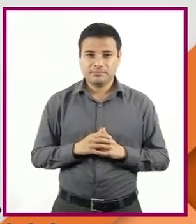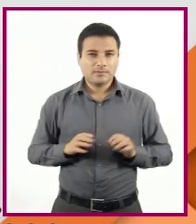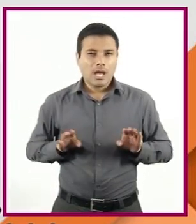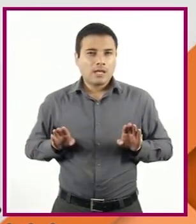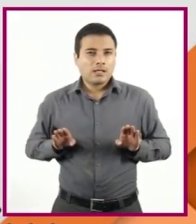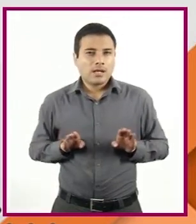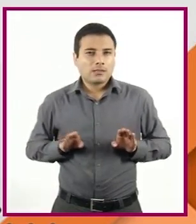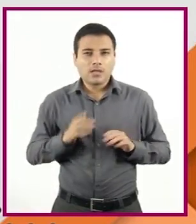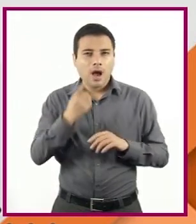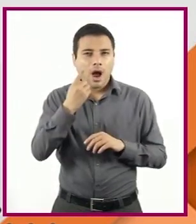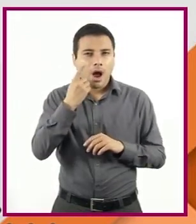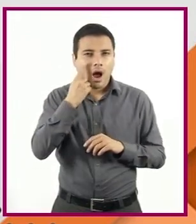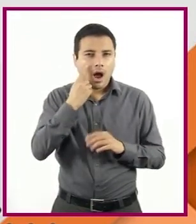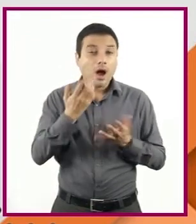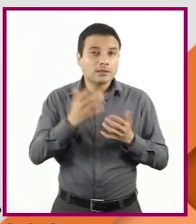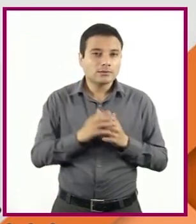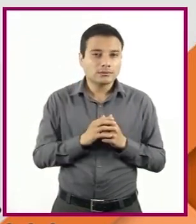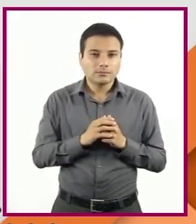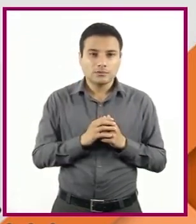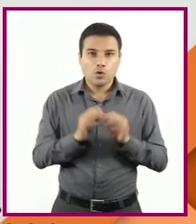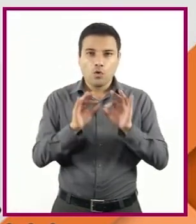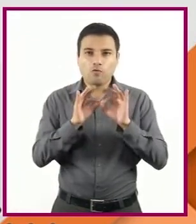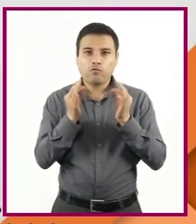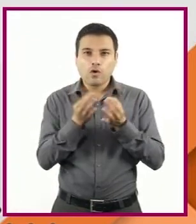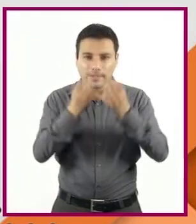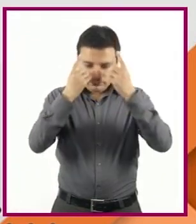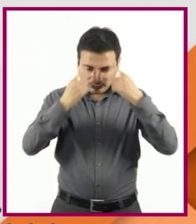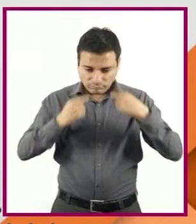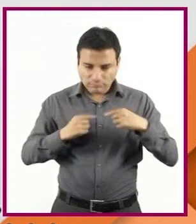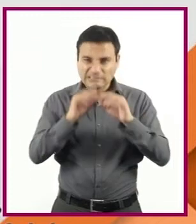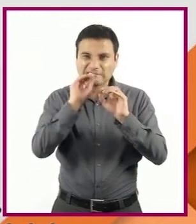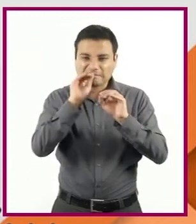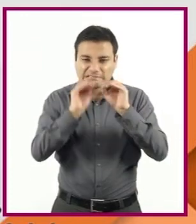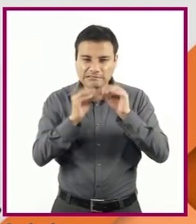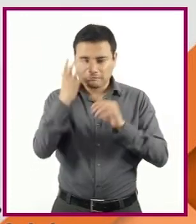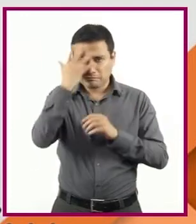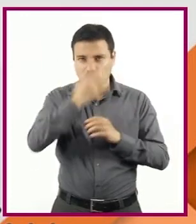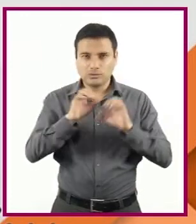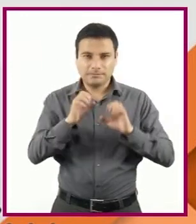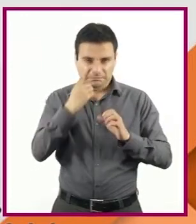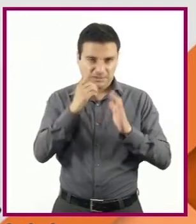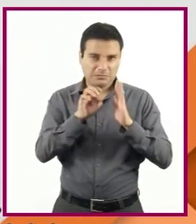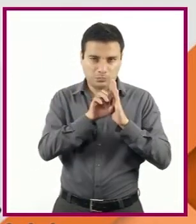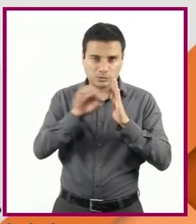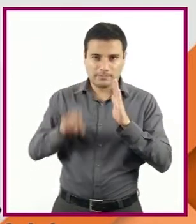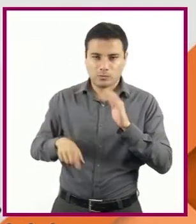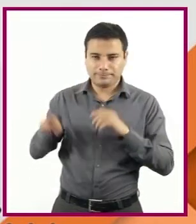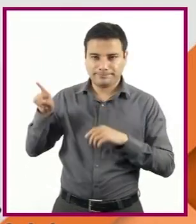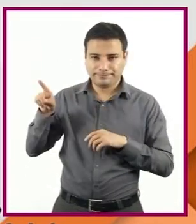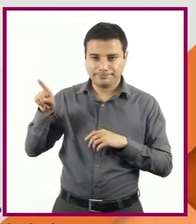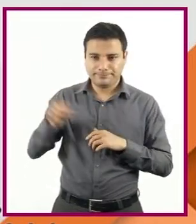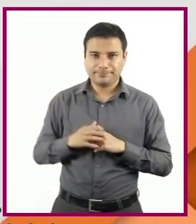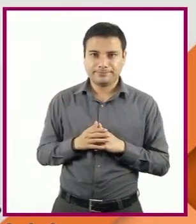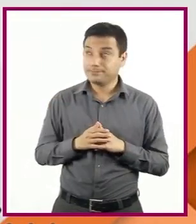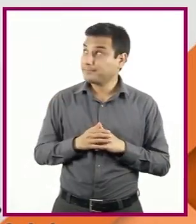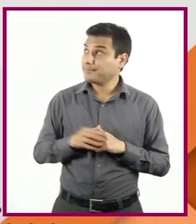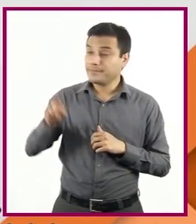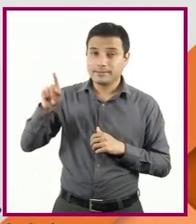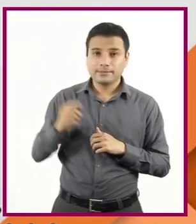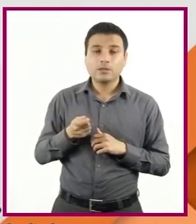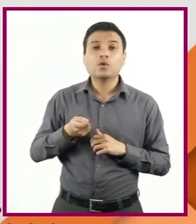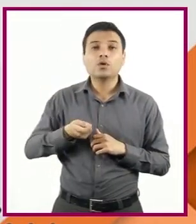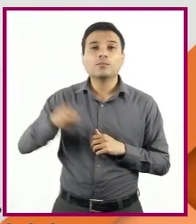caracterizó por el tratamiento estilizado de las formas del cuerpo humano, como la que ven en pantalla. Esta es